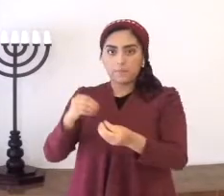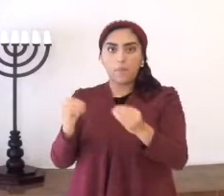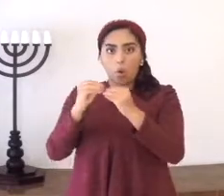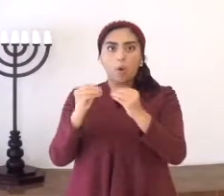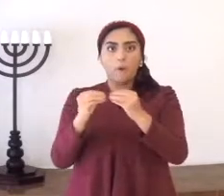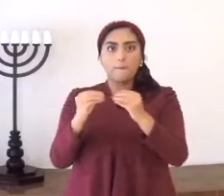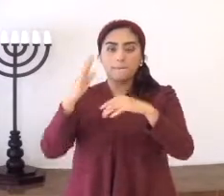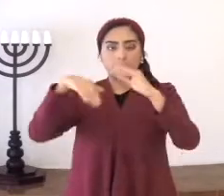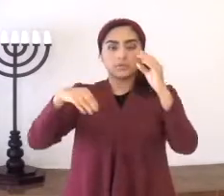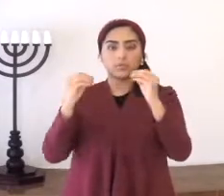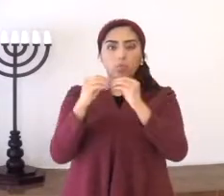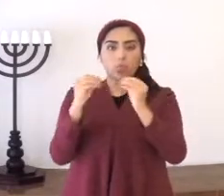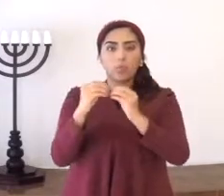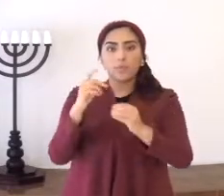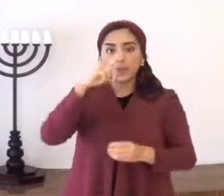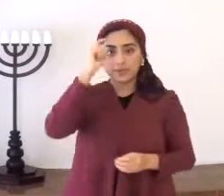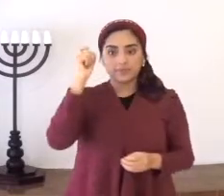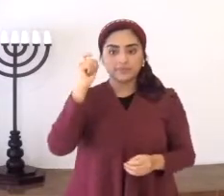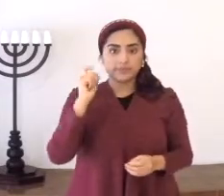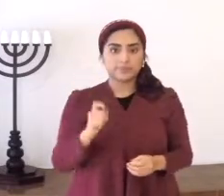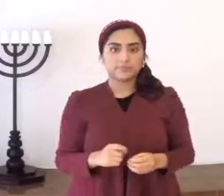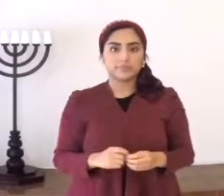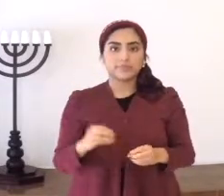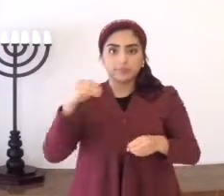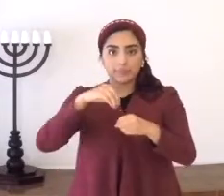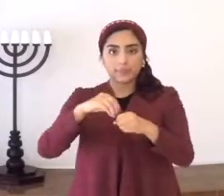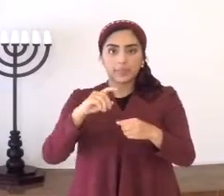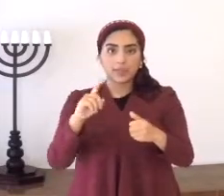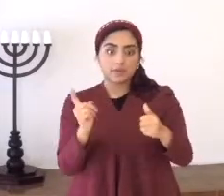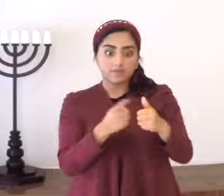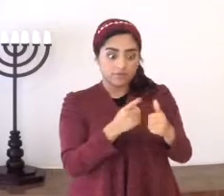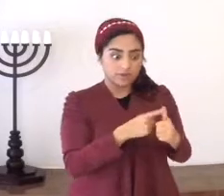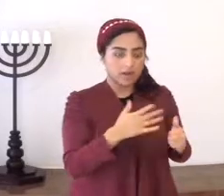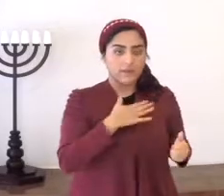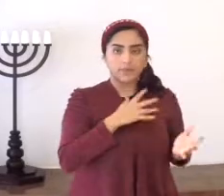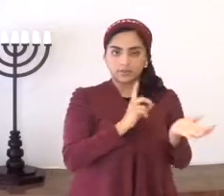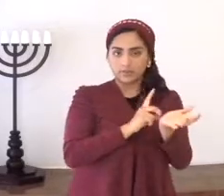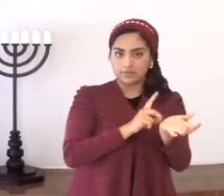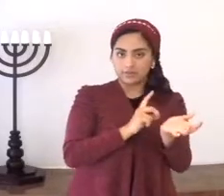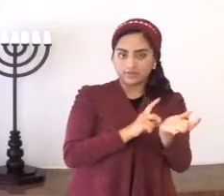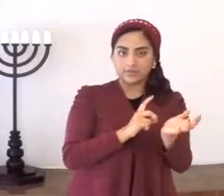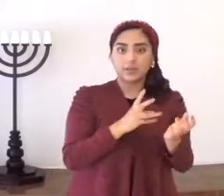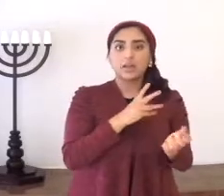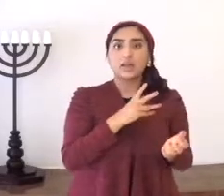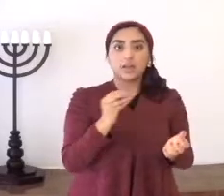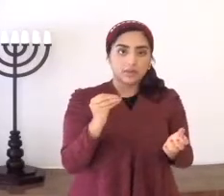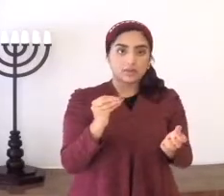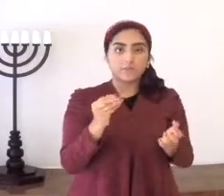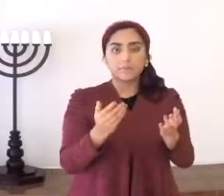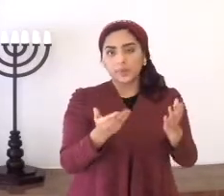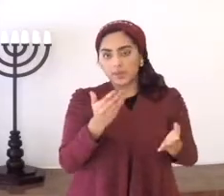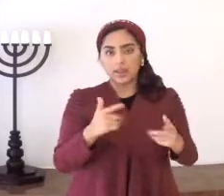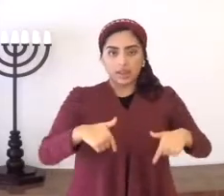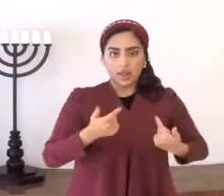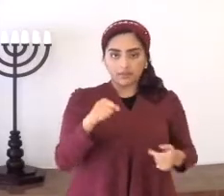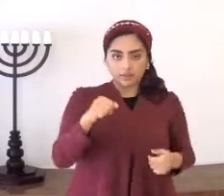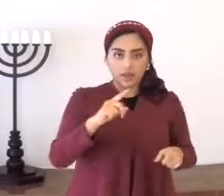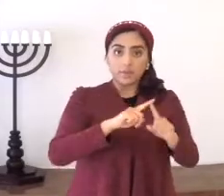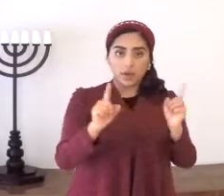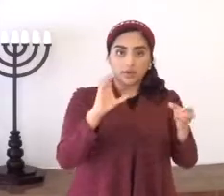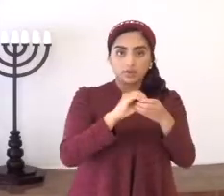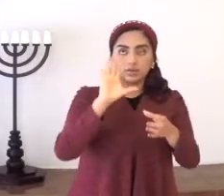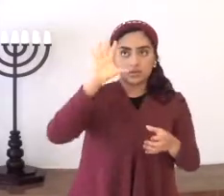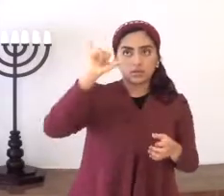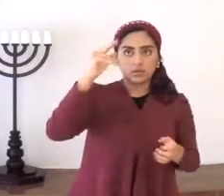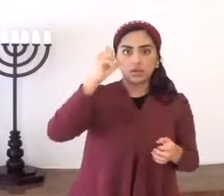aspecto espiritual? Es más todavía, porque en el primer caso estoy actuando como médico y